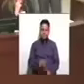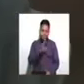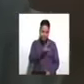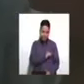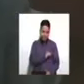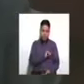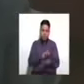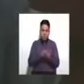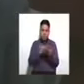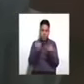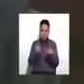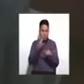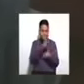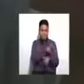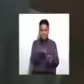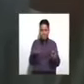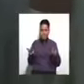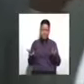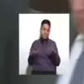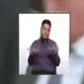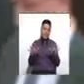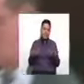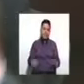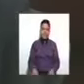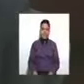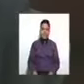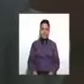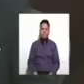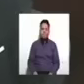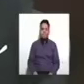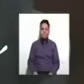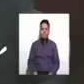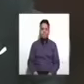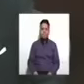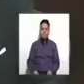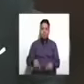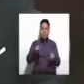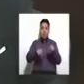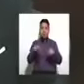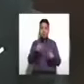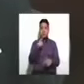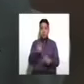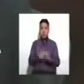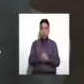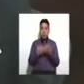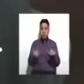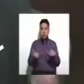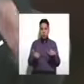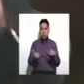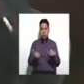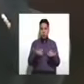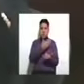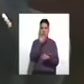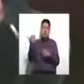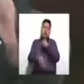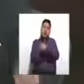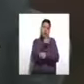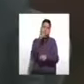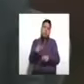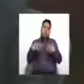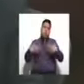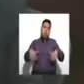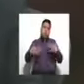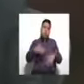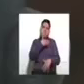una lástima lo que vimos el día de hoy. Y aquí algunos dijeron que hoy se presentó el mejor ministro de